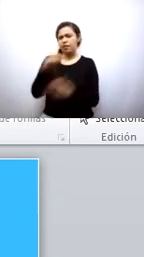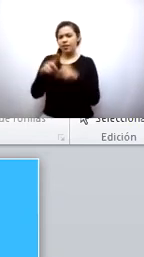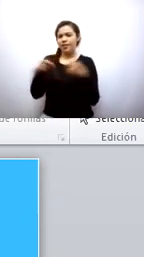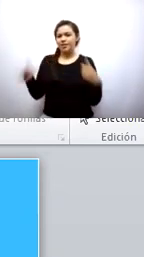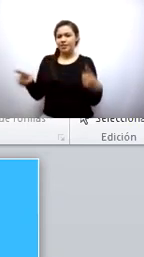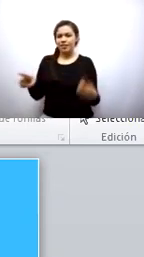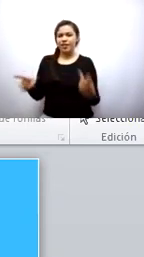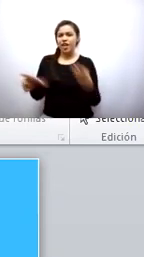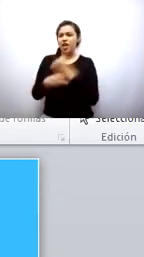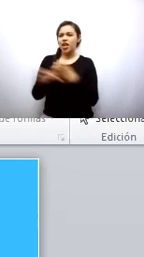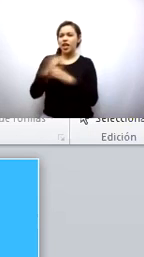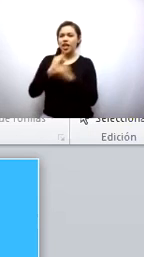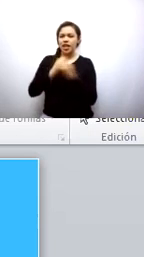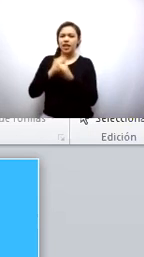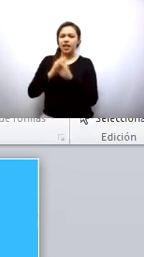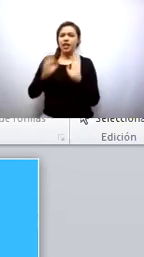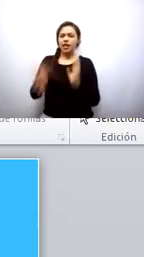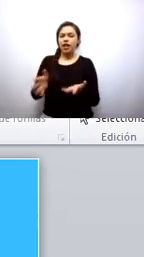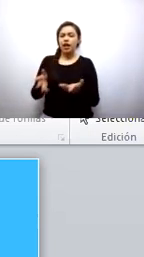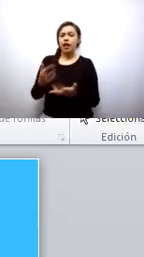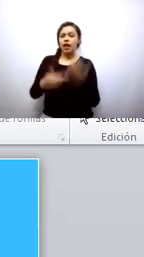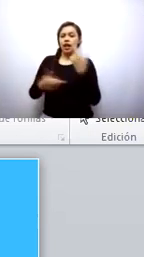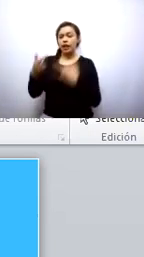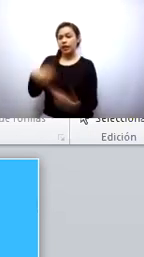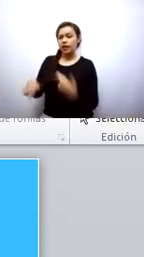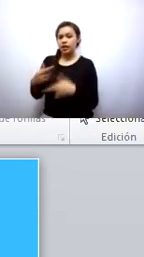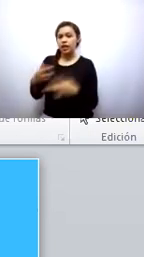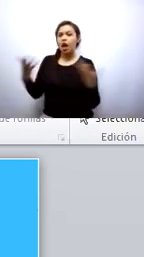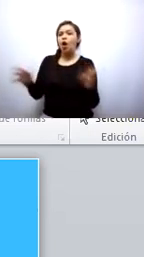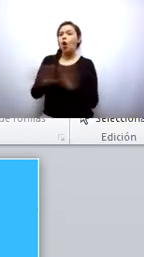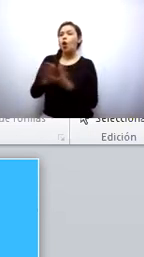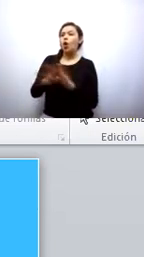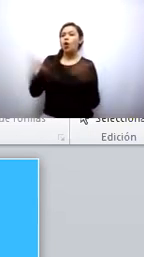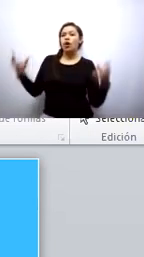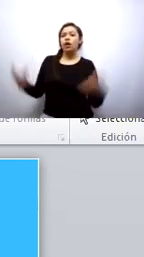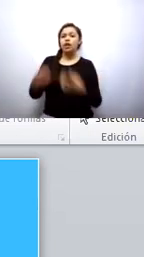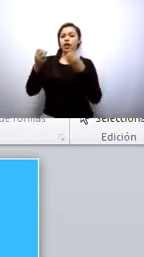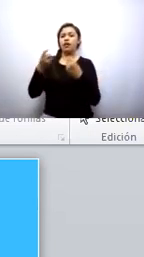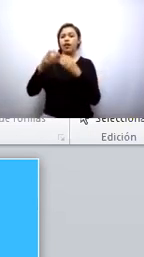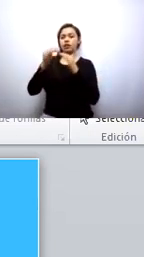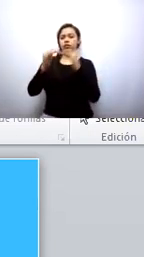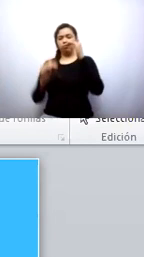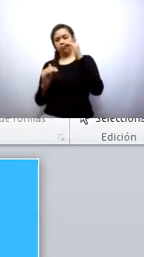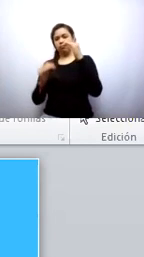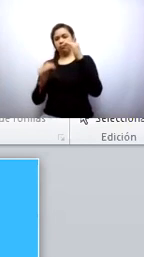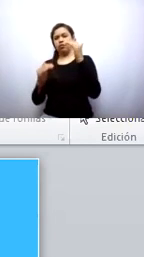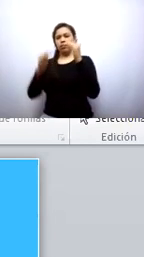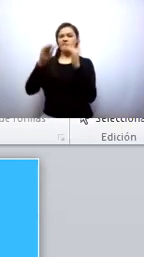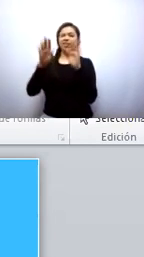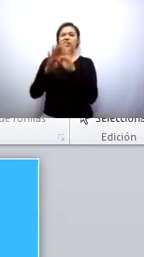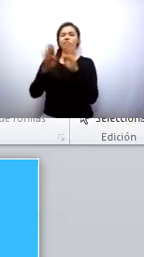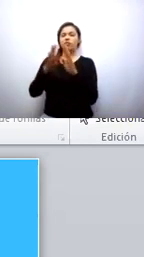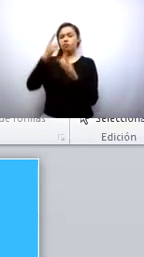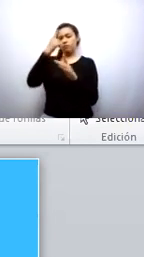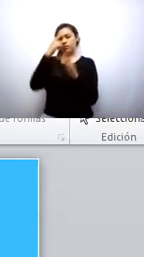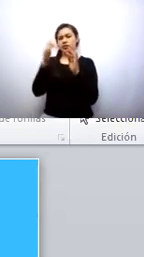medios electrónicos. Cómo retomar o cómo solventar esa disparidad de contacto con los medios,